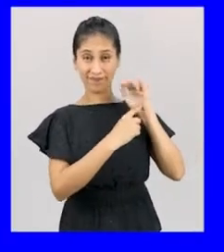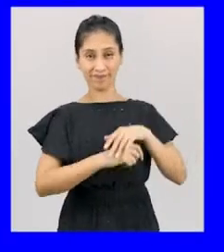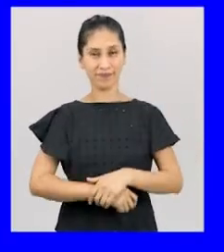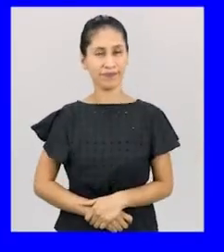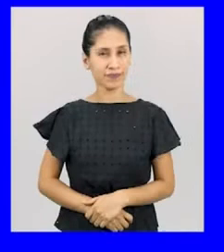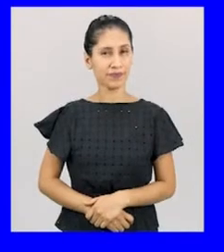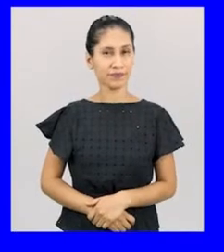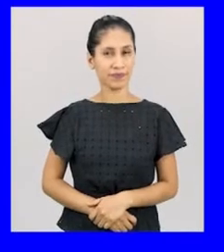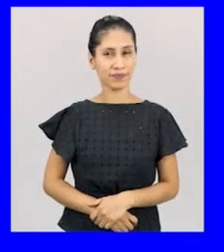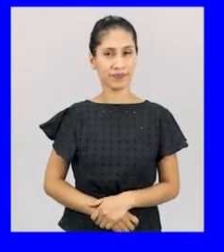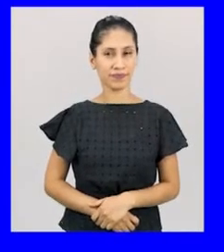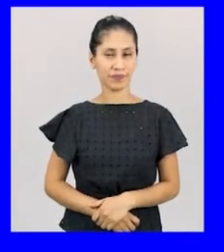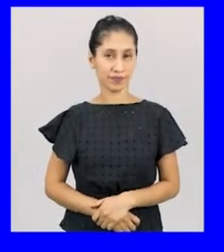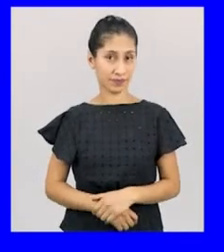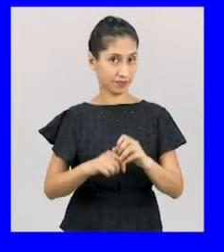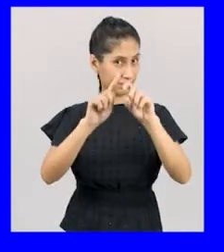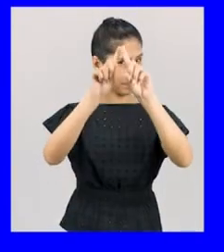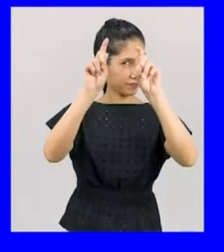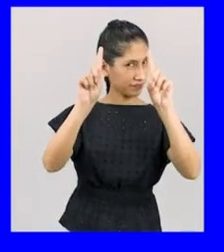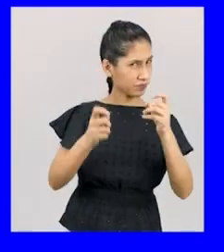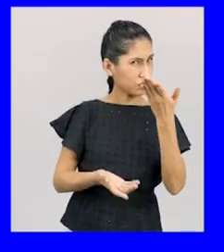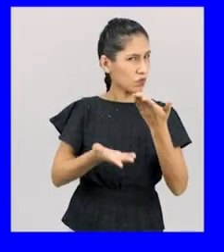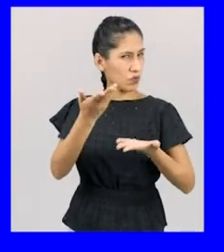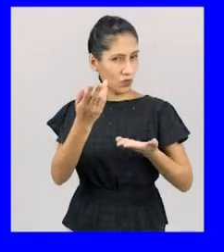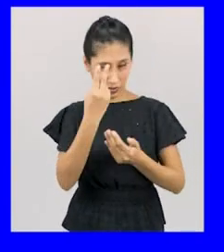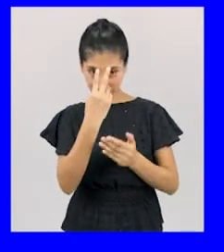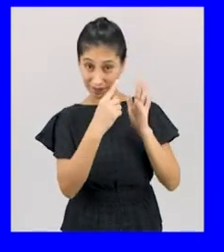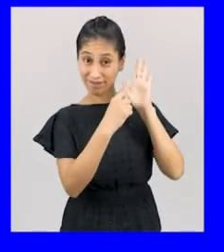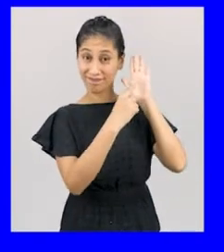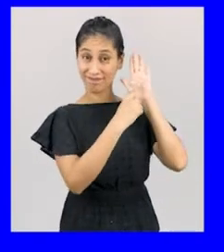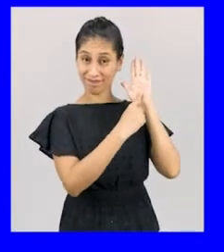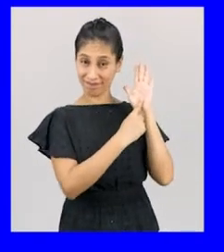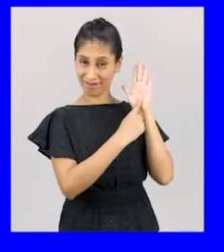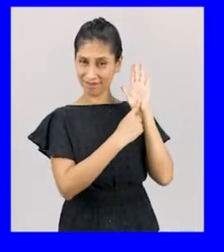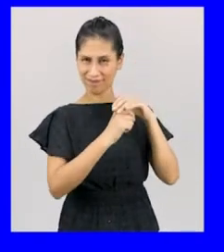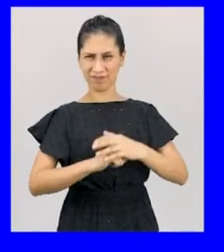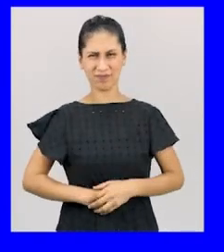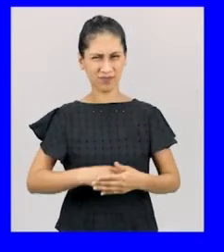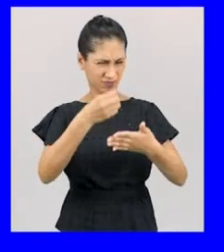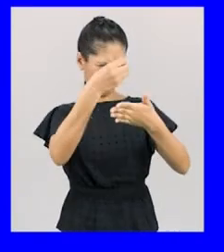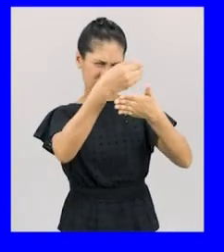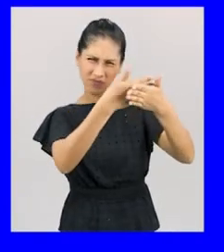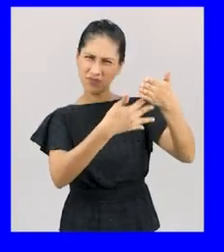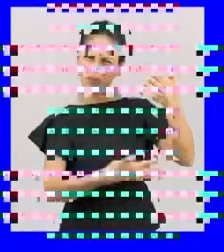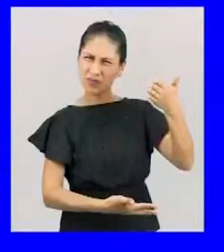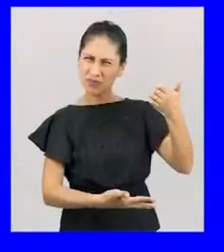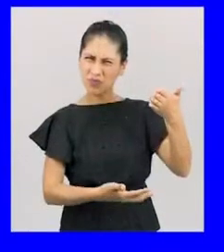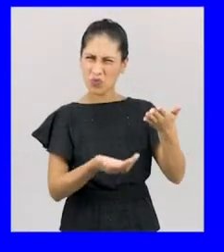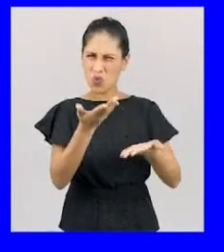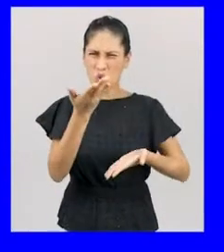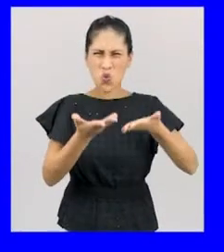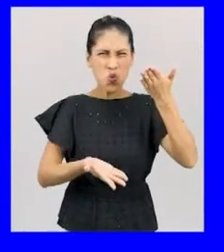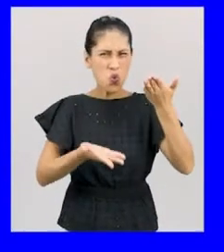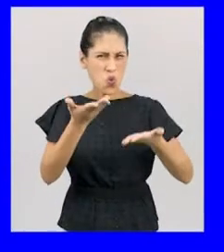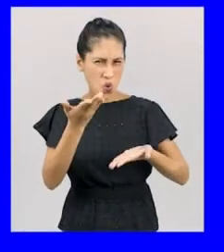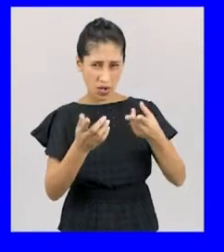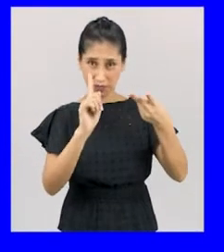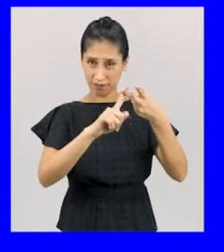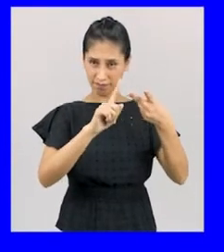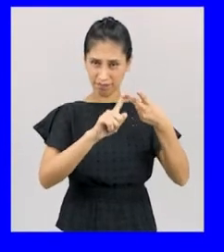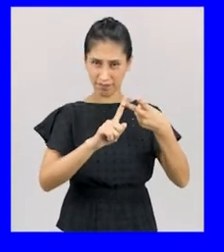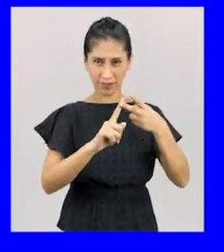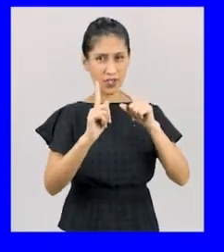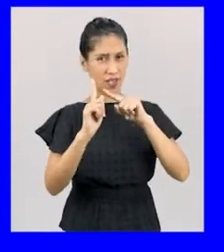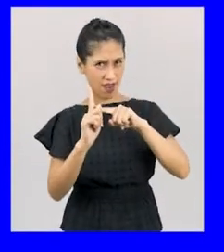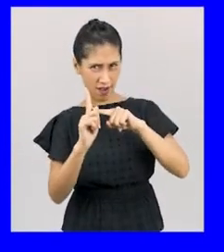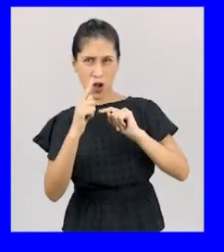nivel criterial, las preguntas que surgen generalmente son las siguientes. ¿Qué tipo de texto es? ¿Qué quiere decir